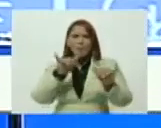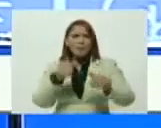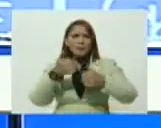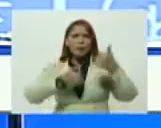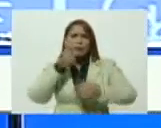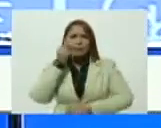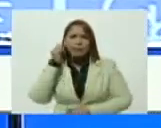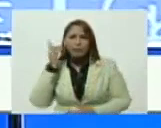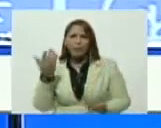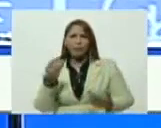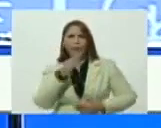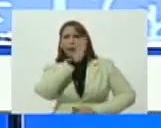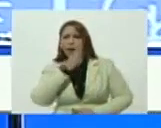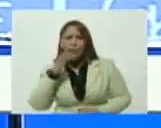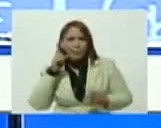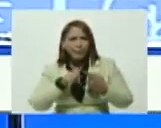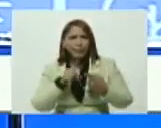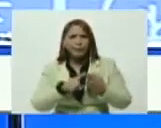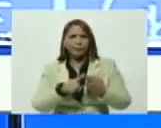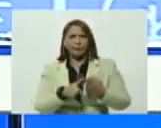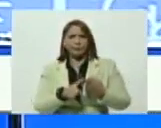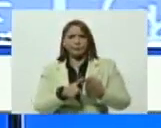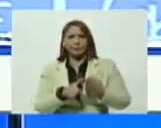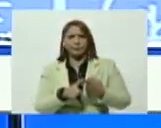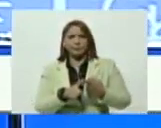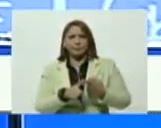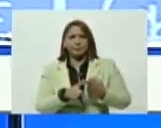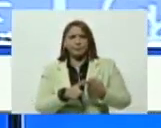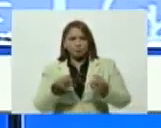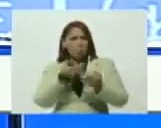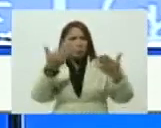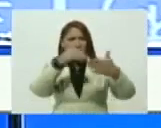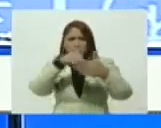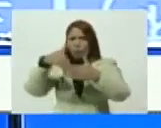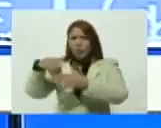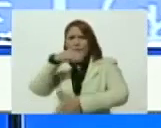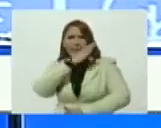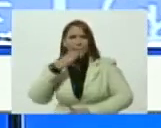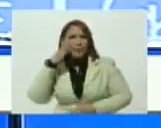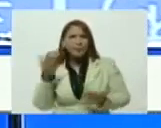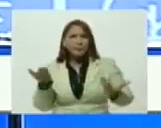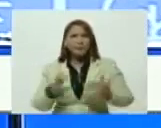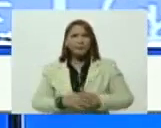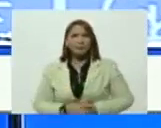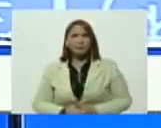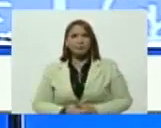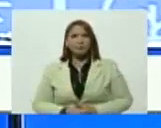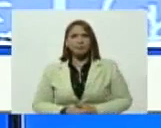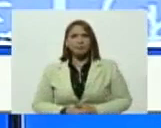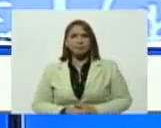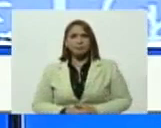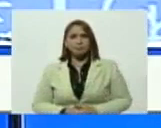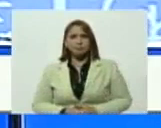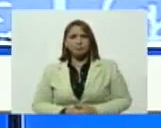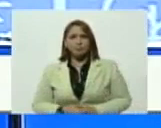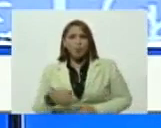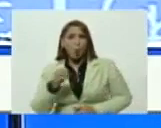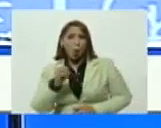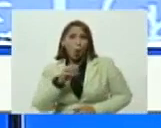candidatos. Capriles Radonqui. ¿Ustedes votarían por Capriles Radonqui? ¿Por Ramos